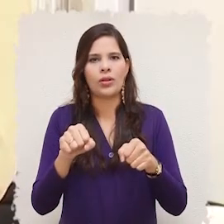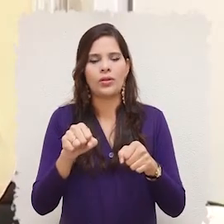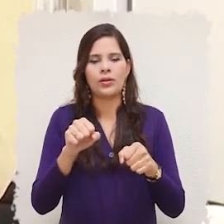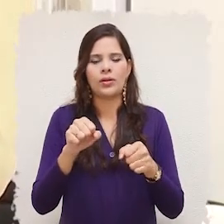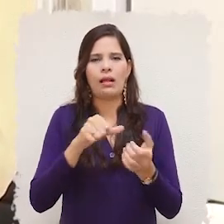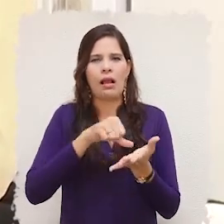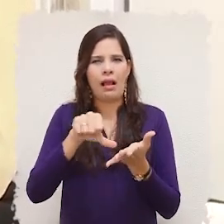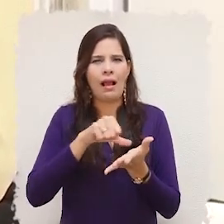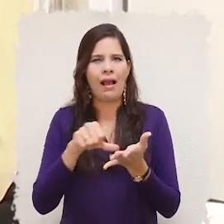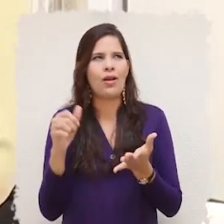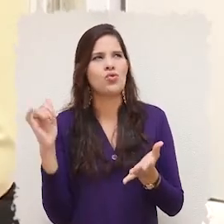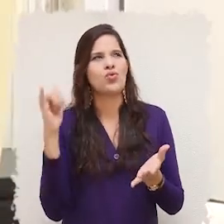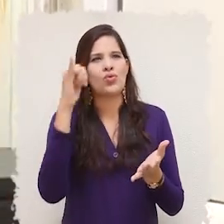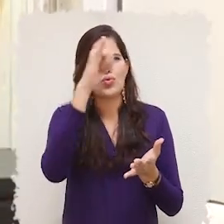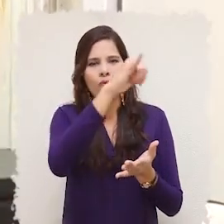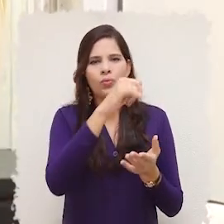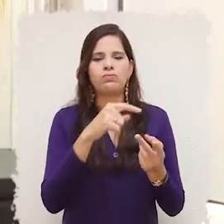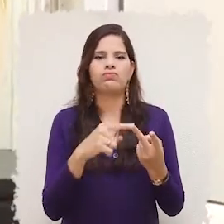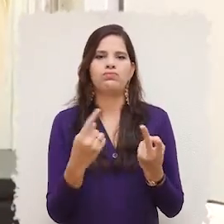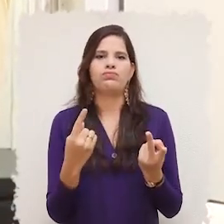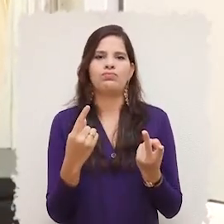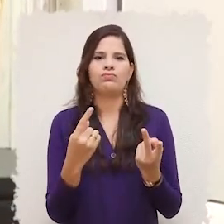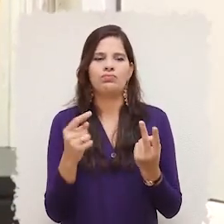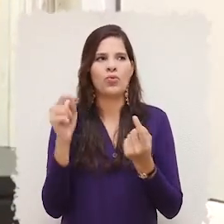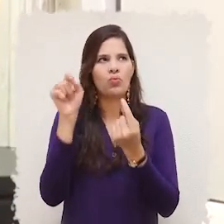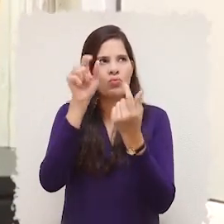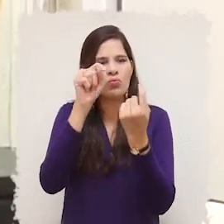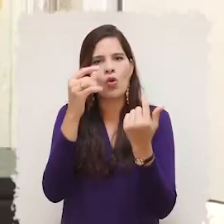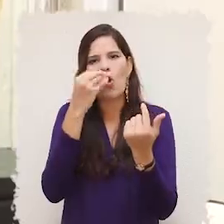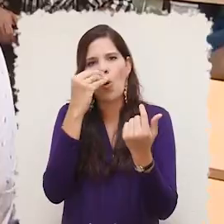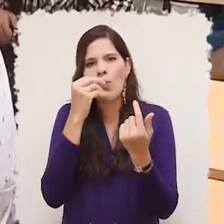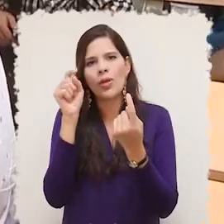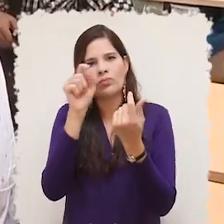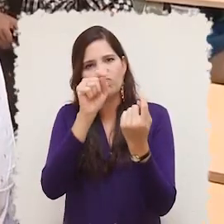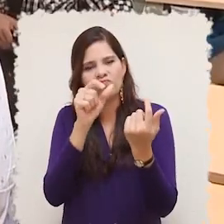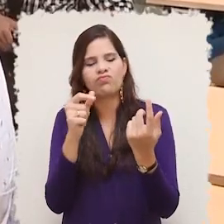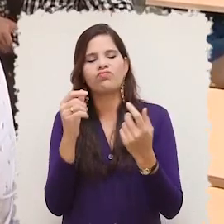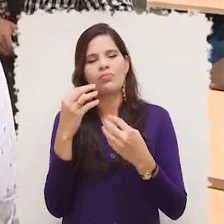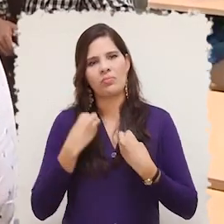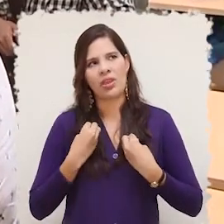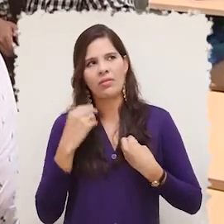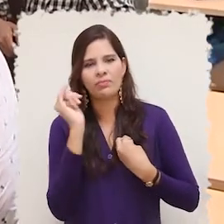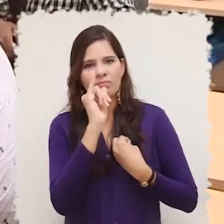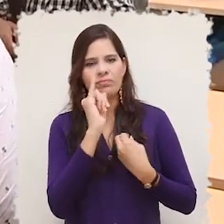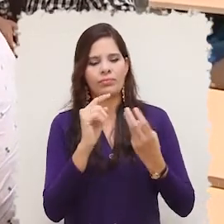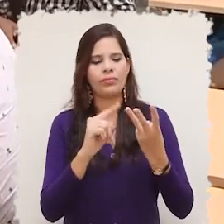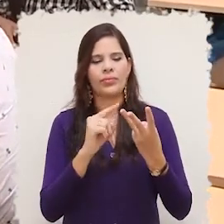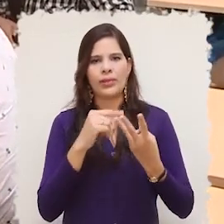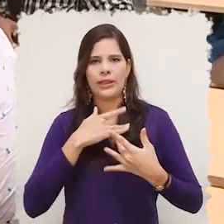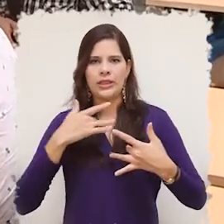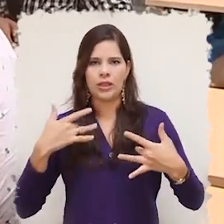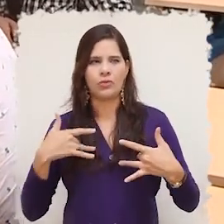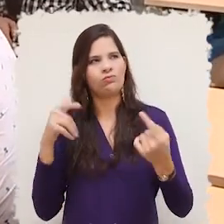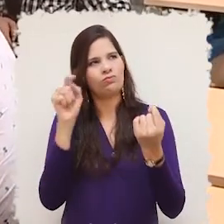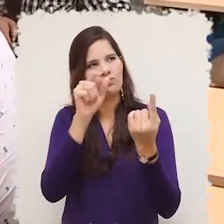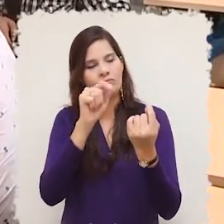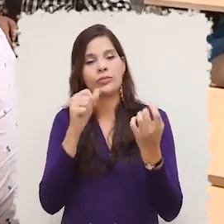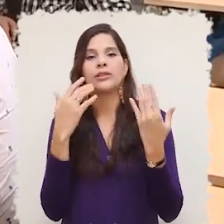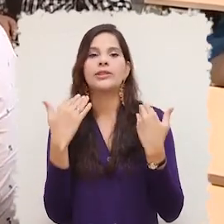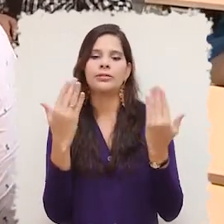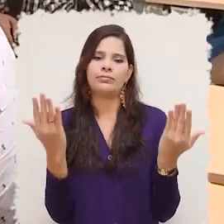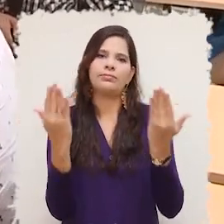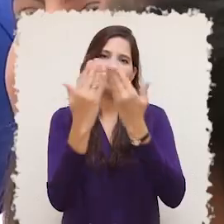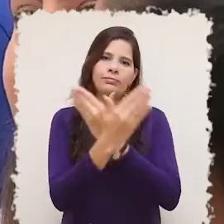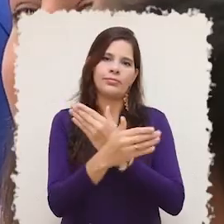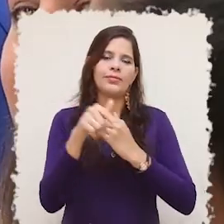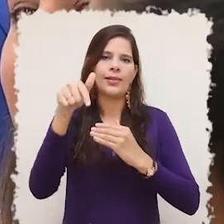permiten costear gastos de traslados aéreos, monto para manutención y seguro médico internacional. Este tipo de intercambios estudiantiles